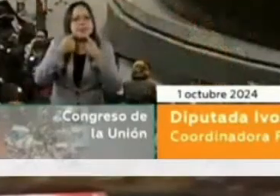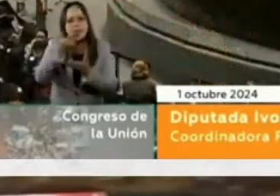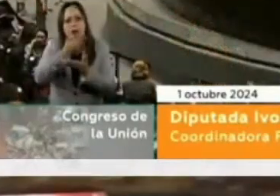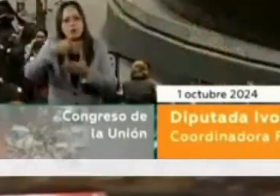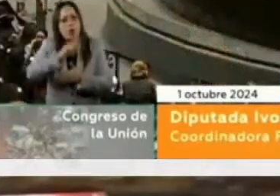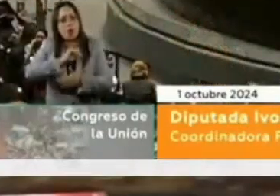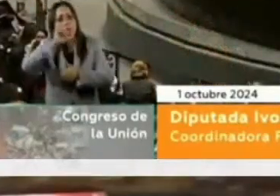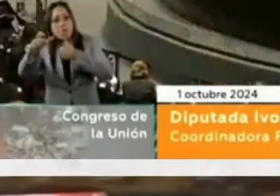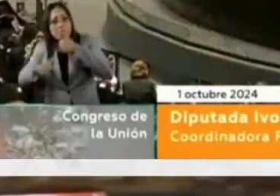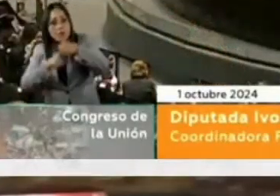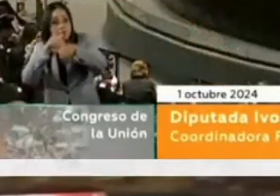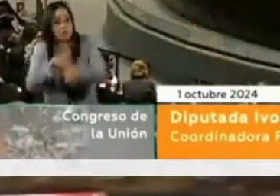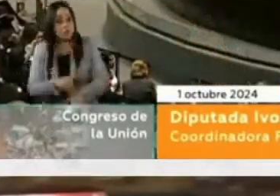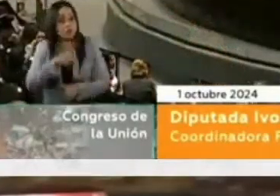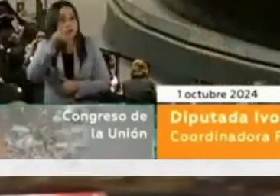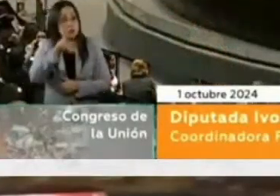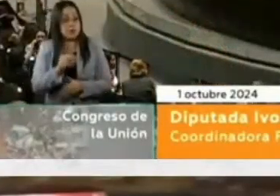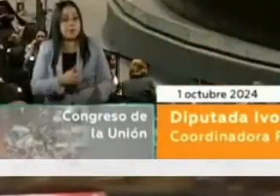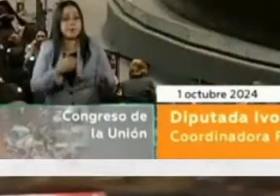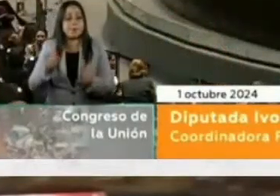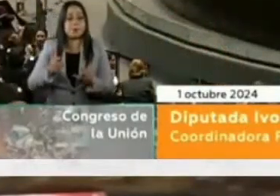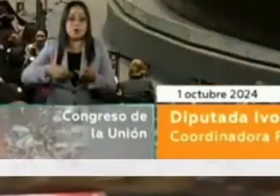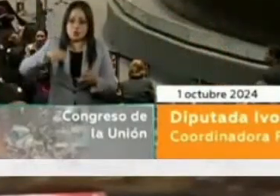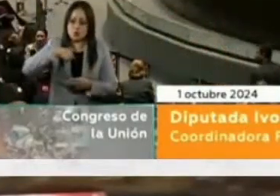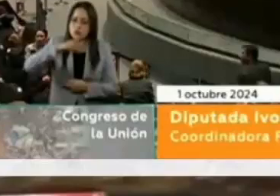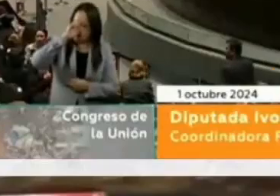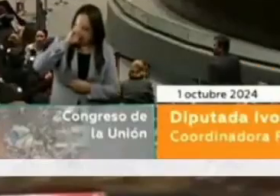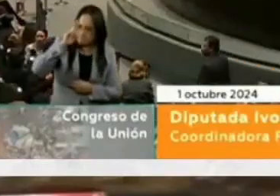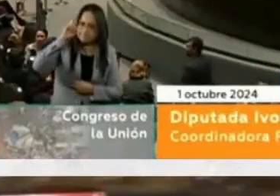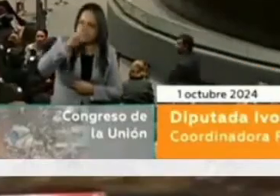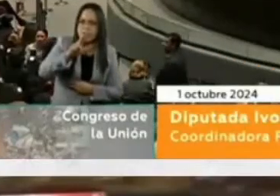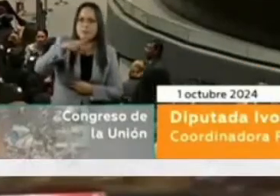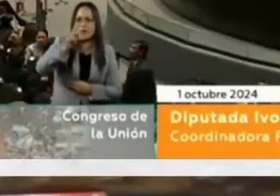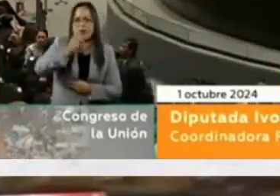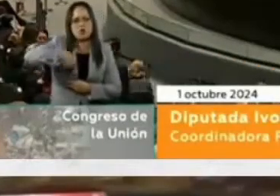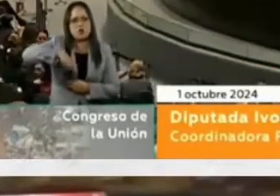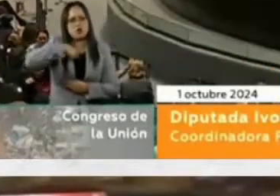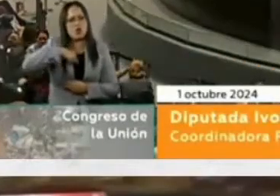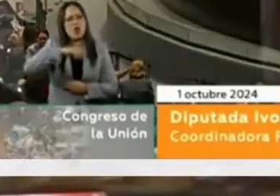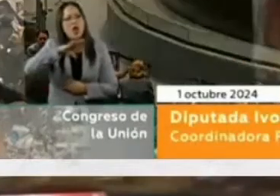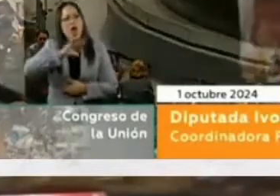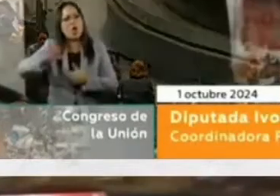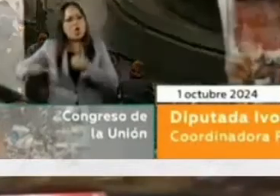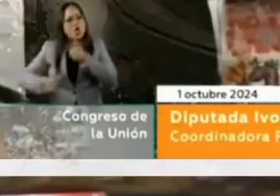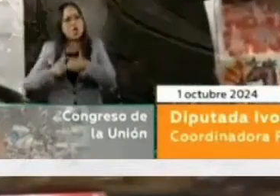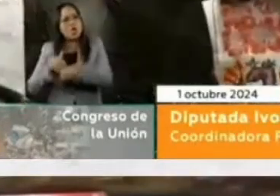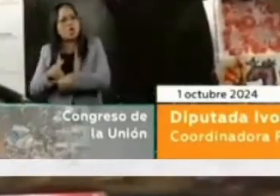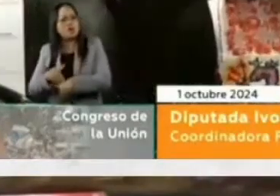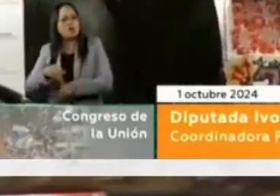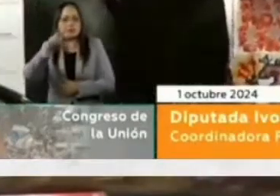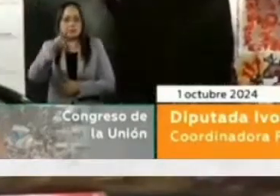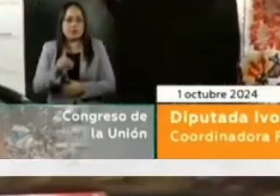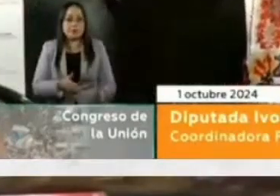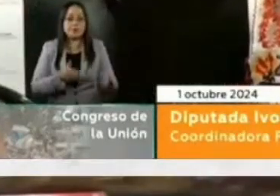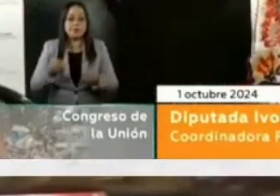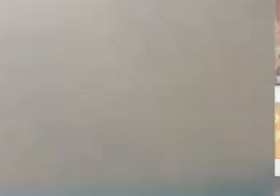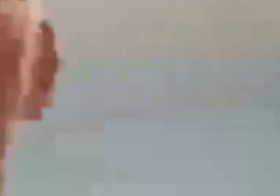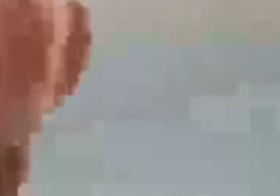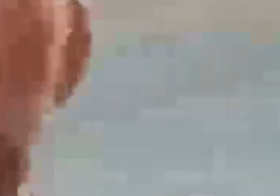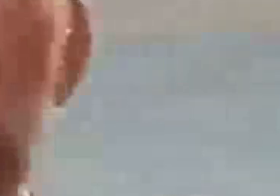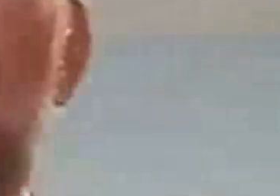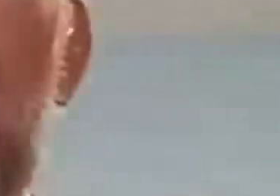sobresaltos, ¿no? Entre dos personas de izquierda que se están transmitiendo el